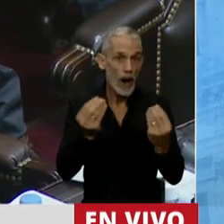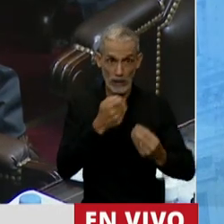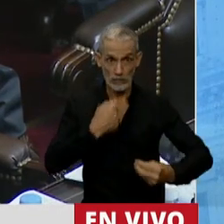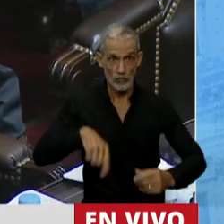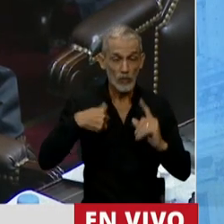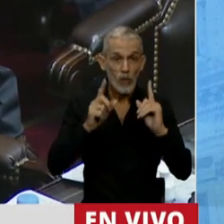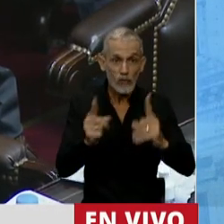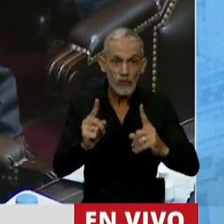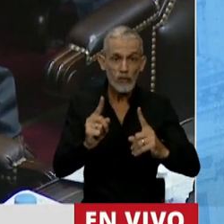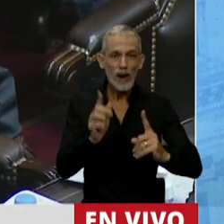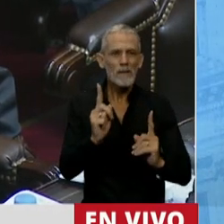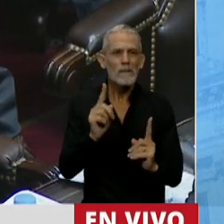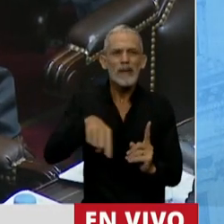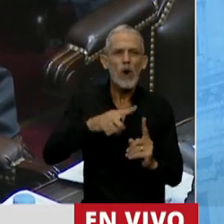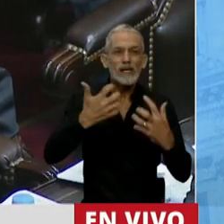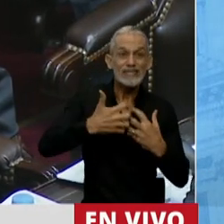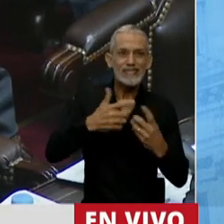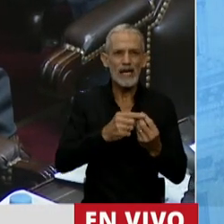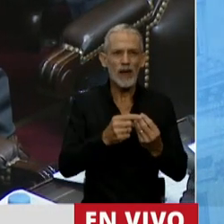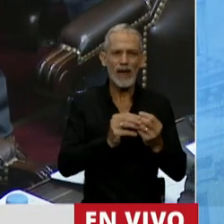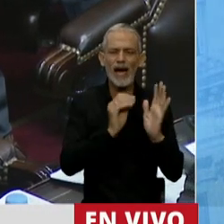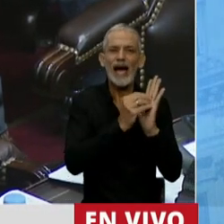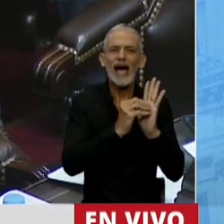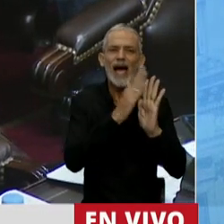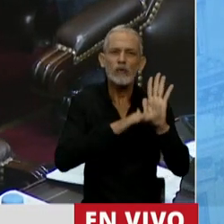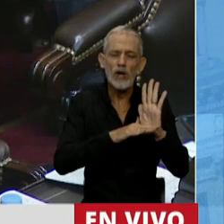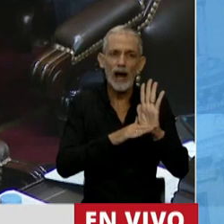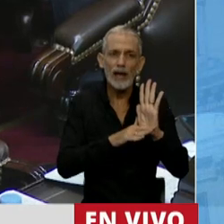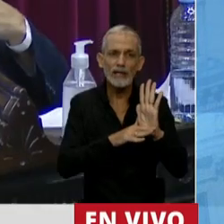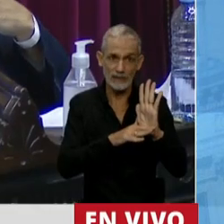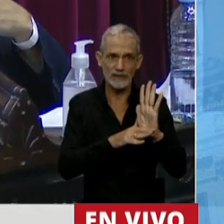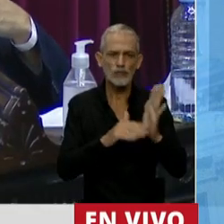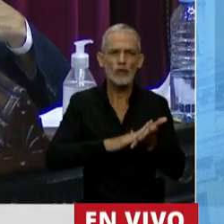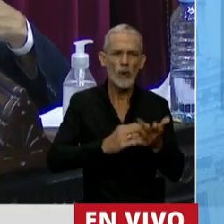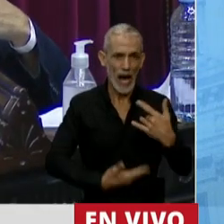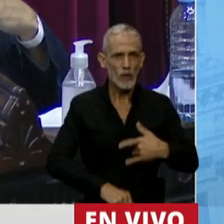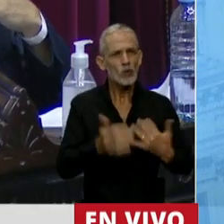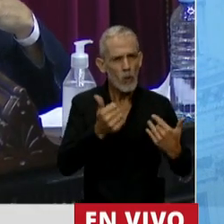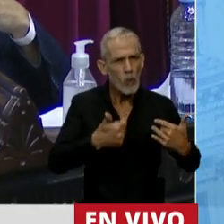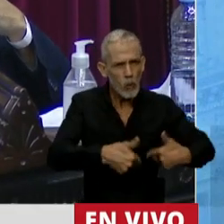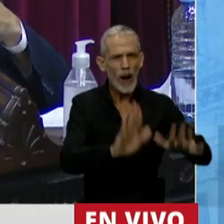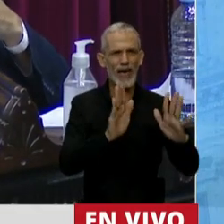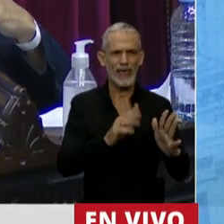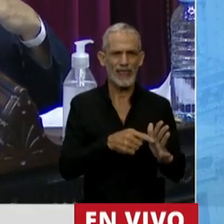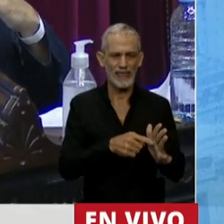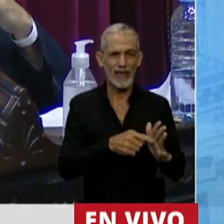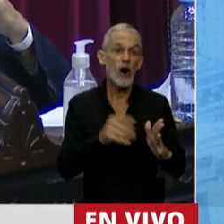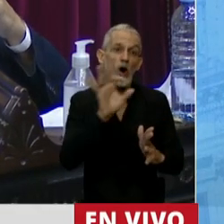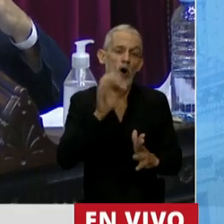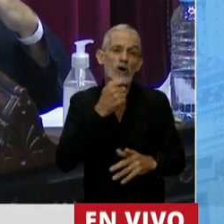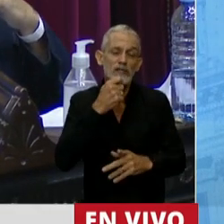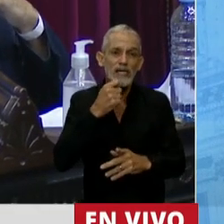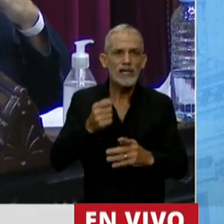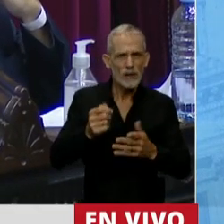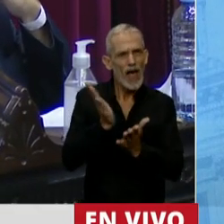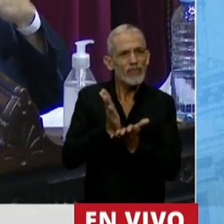mantenemos vigente un sistema de causales que es restrictivo en la práctica o si